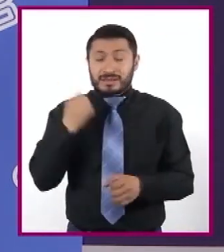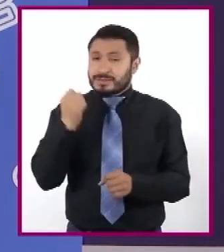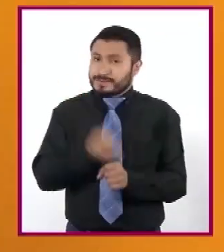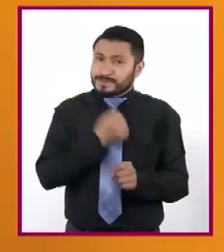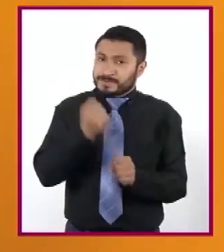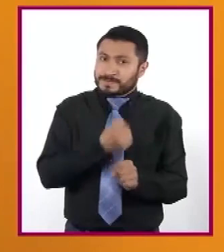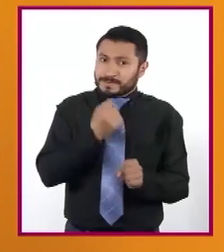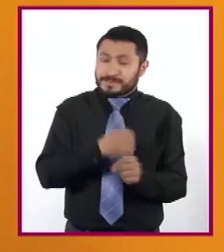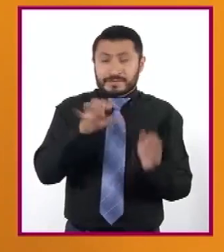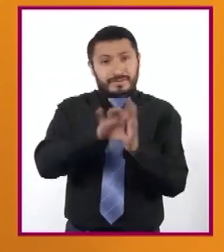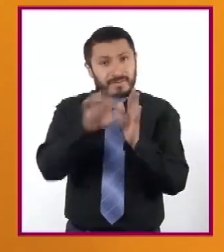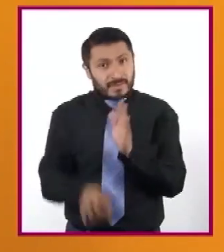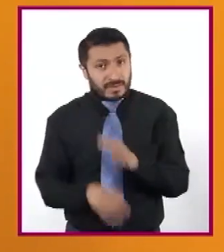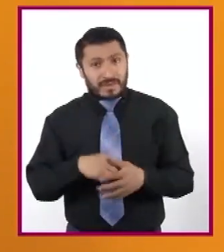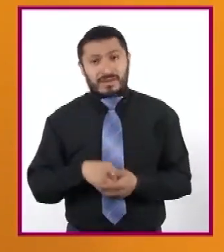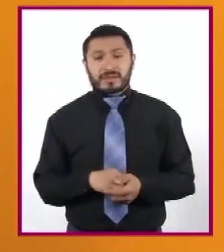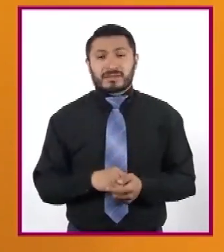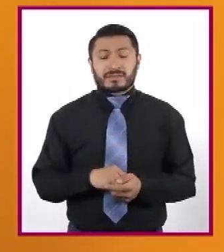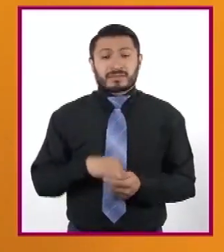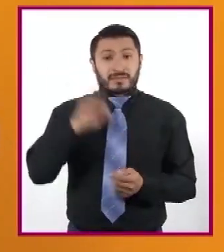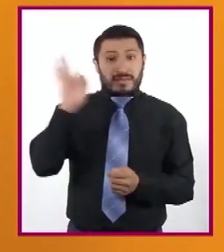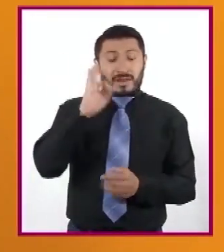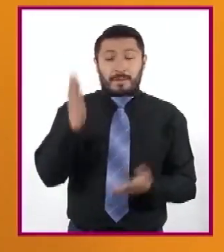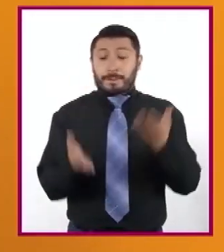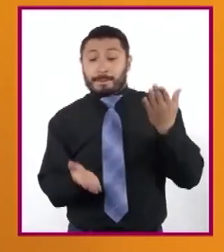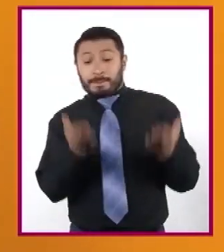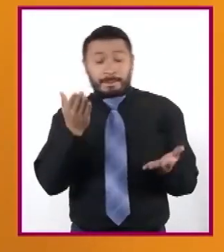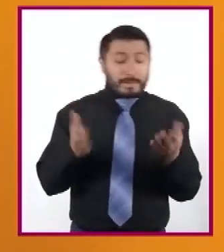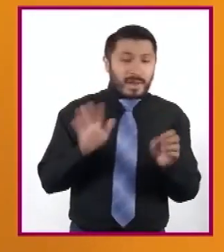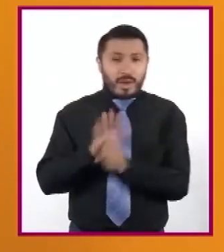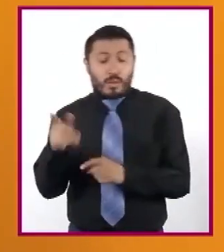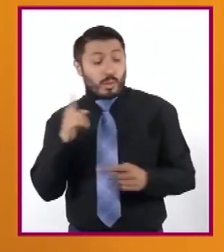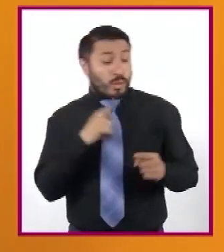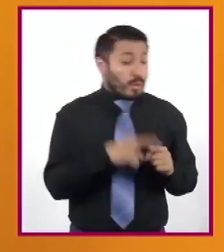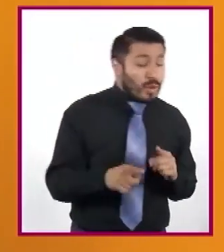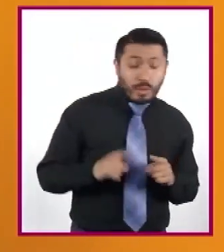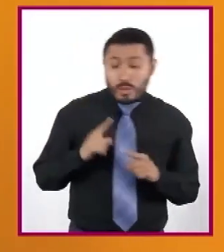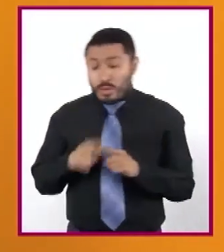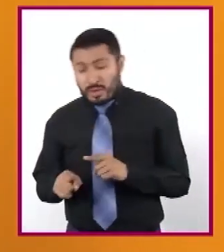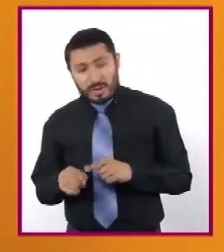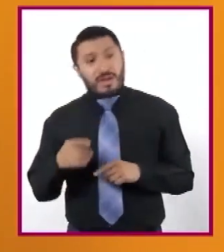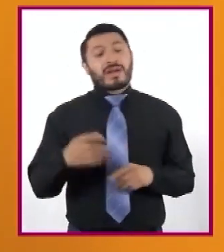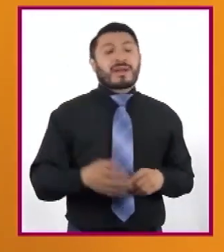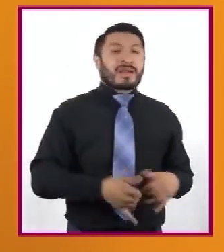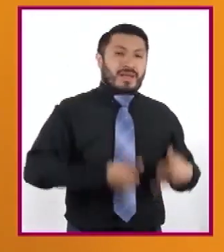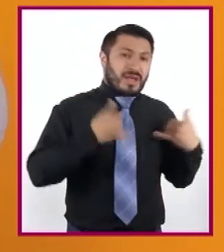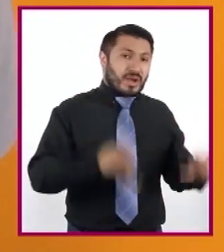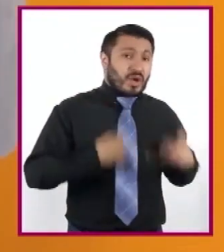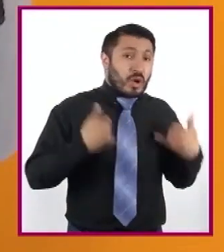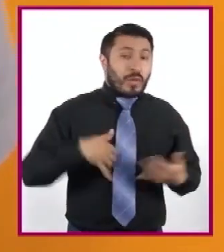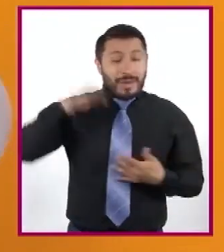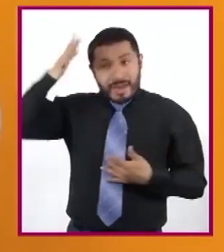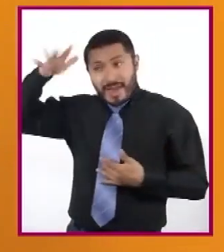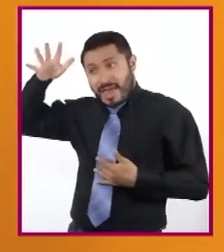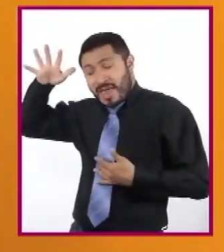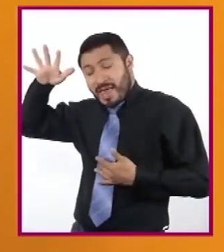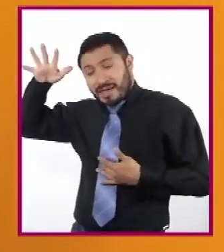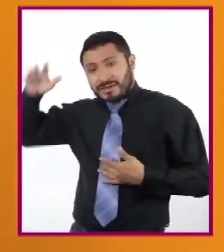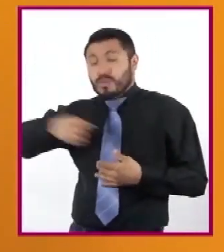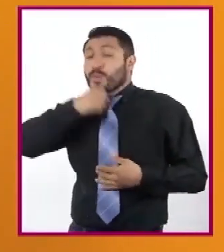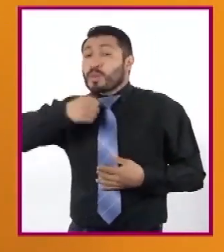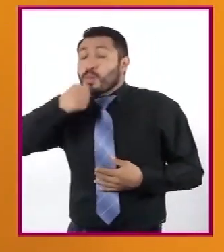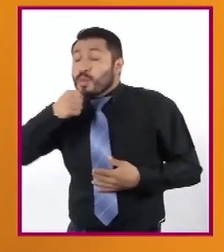ejemplo, si se comparan las diferencias entre el habla de los jóvenes y la de los adultos